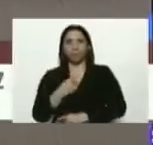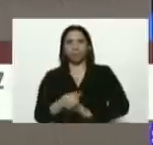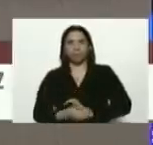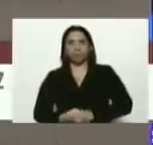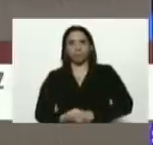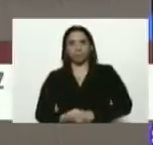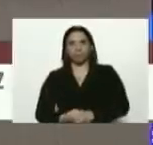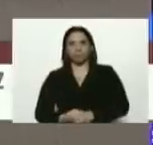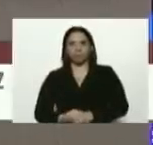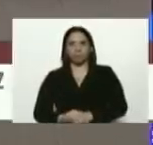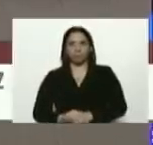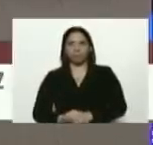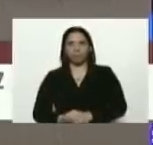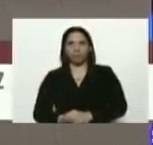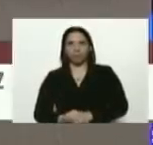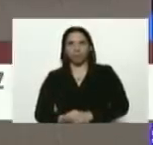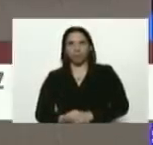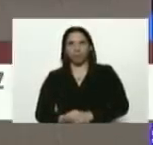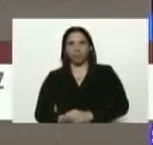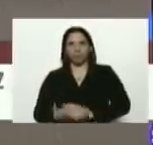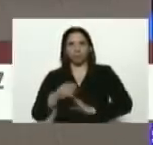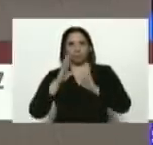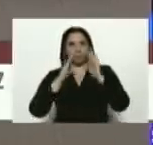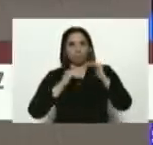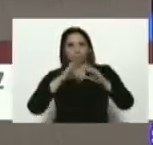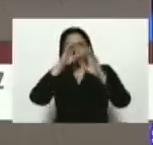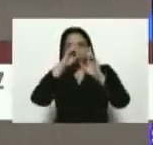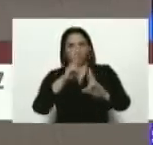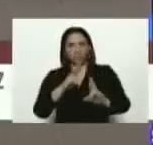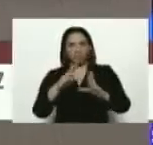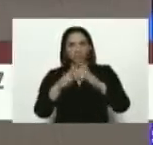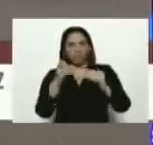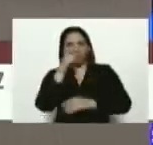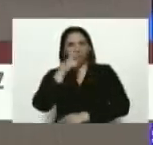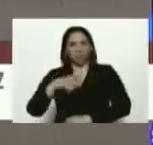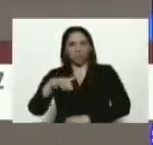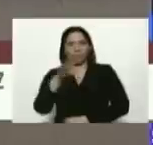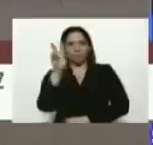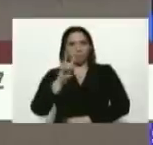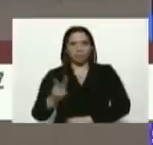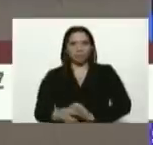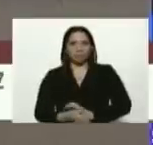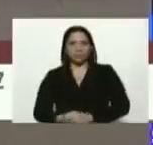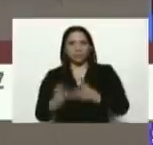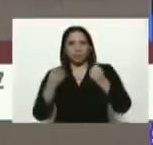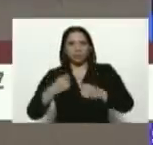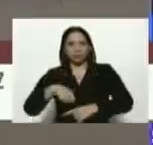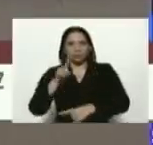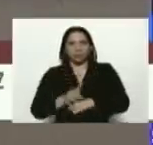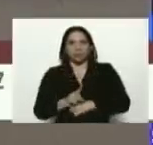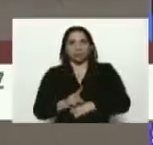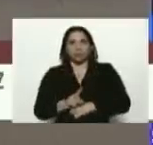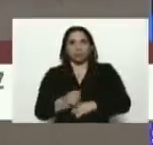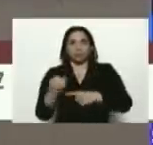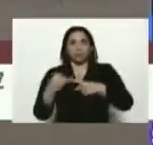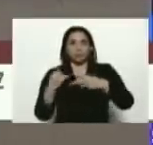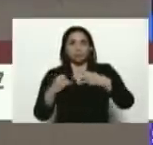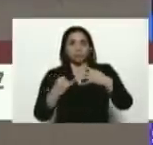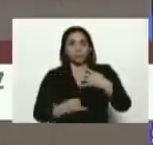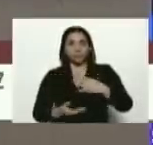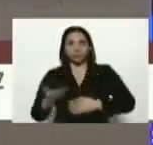sido acatada por todo el pueblo de Venezuela, que entiende que es la principal herramienta, que es el